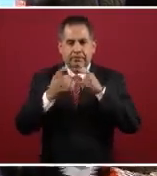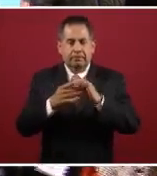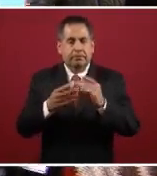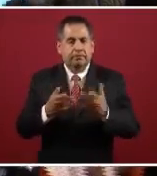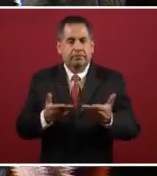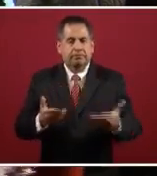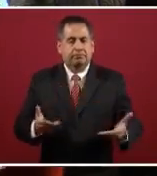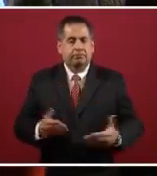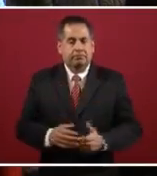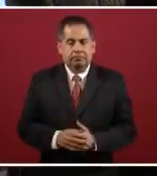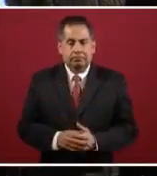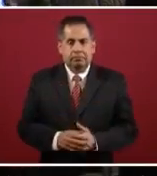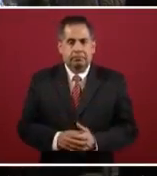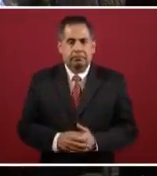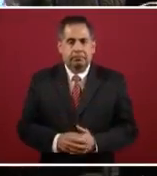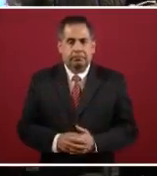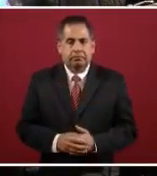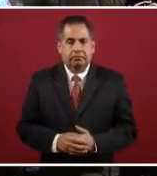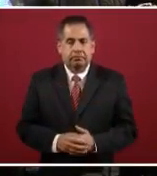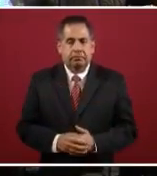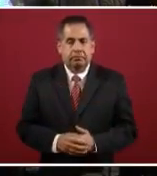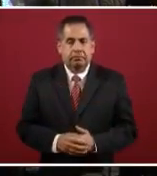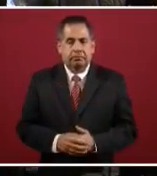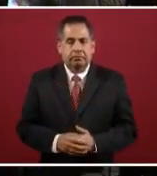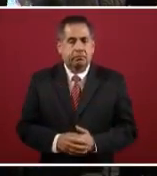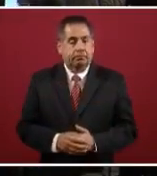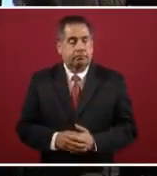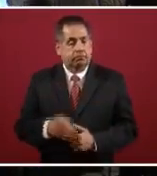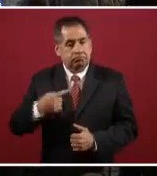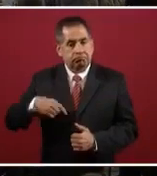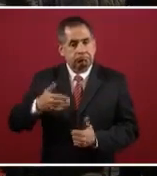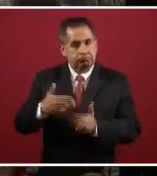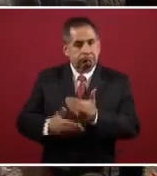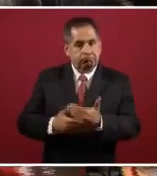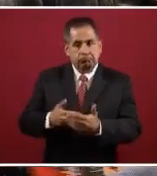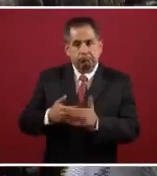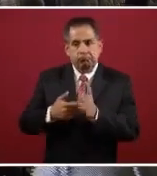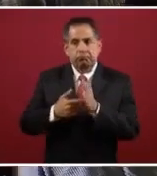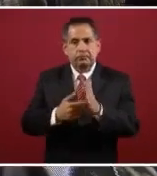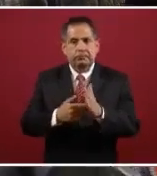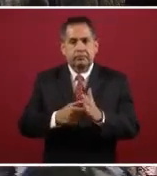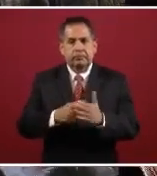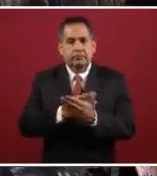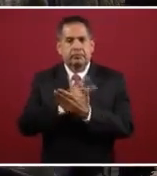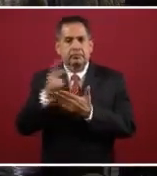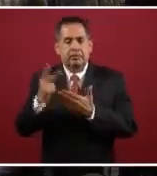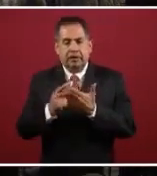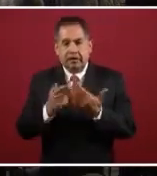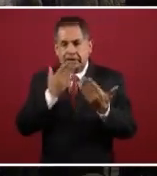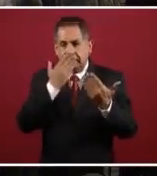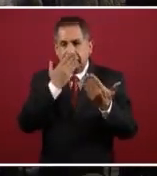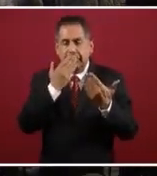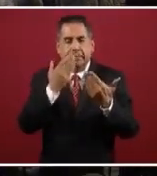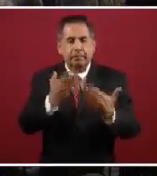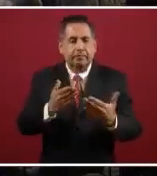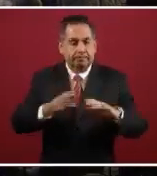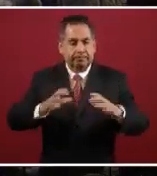presentar a ustedes los avances del programa Sembrando Vida.